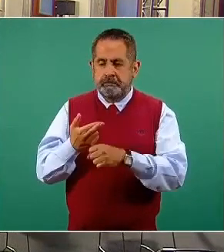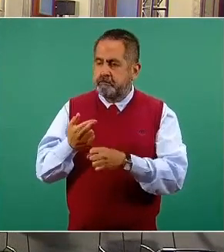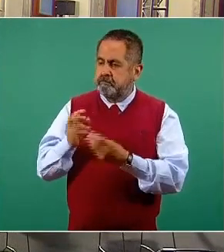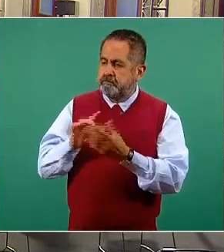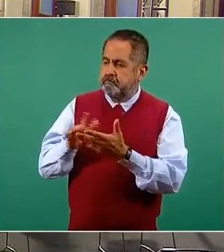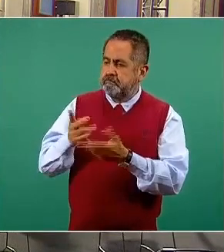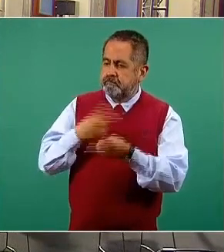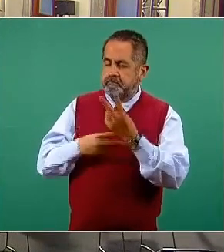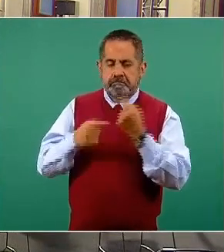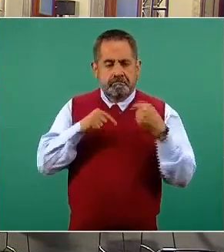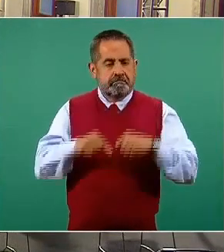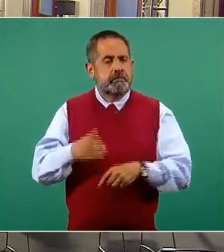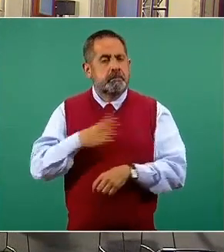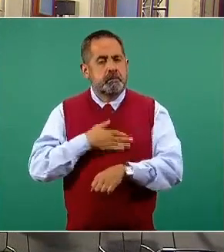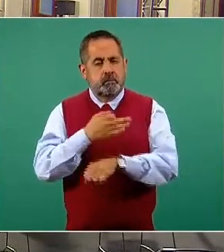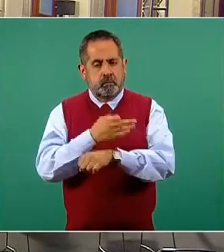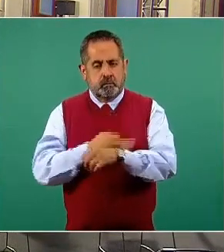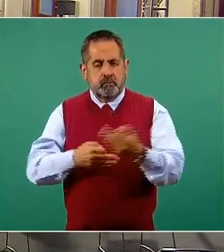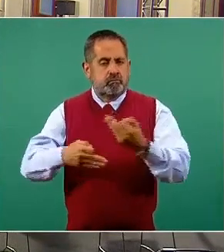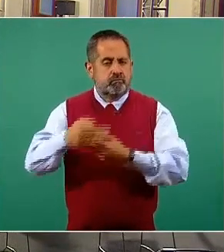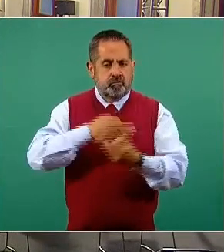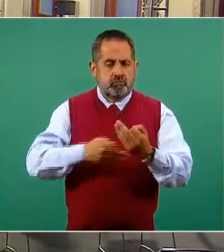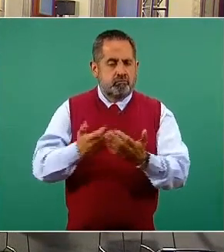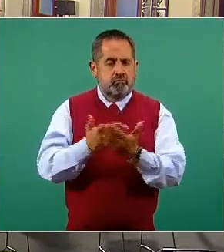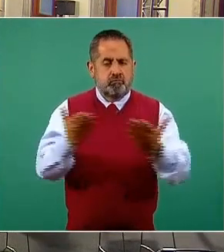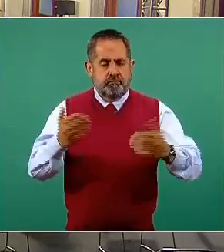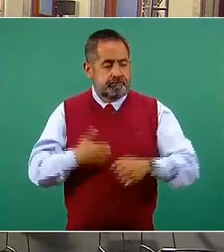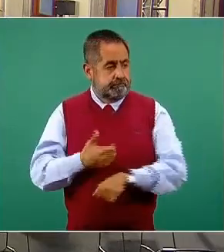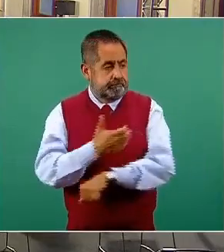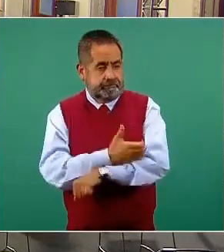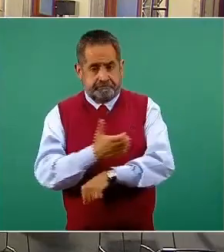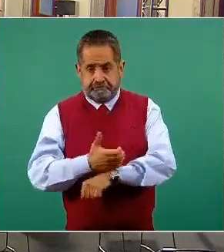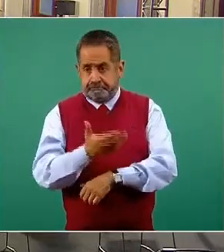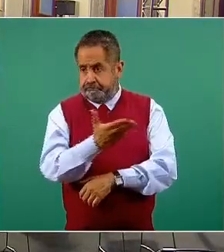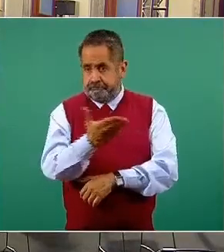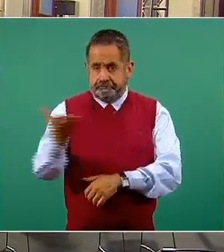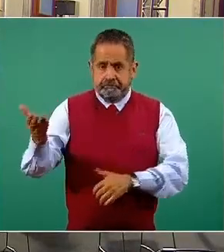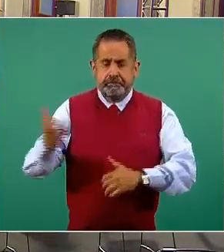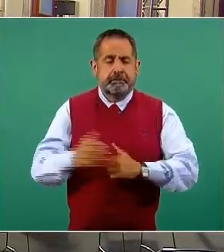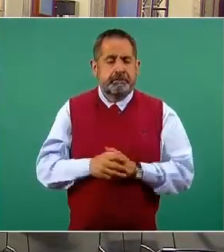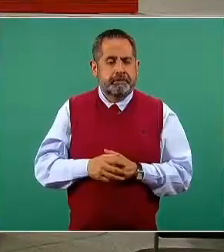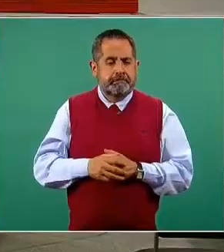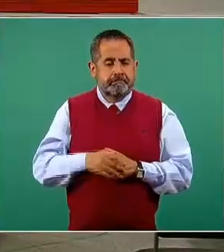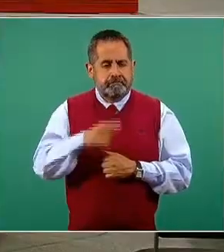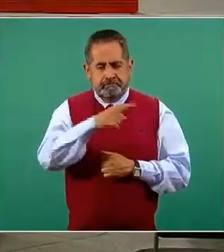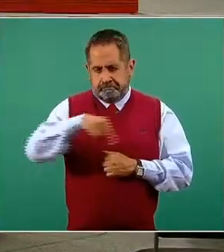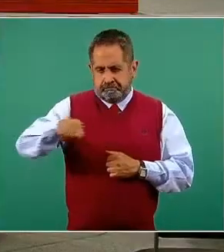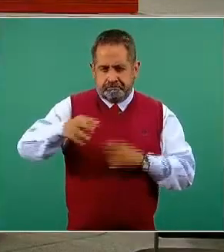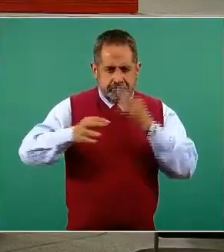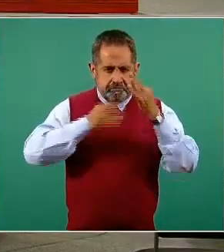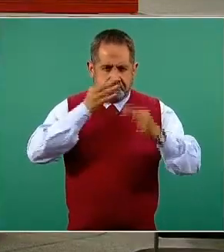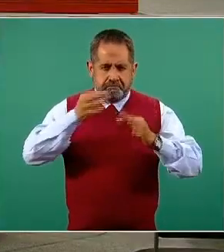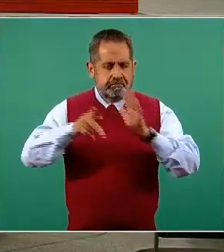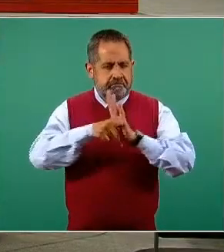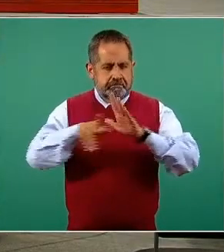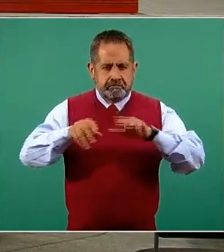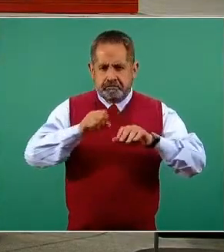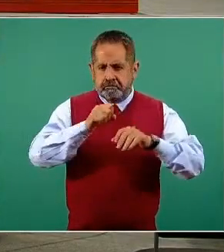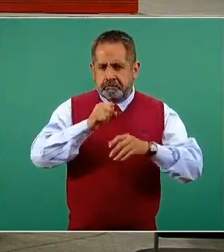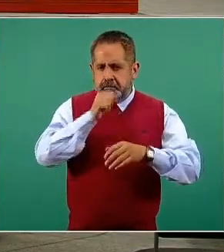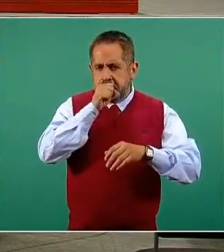con todas y todos. Muy buenas tardes a todas y a todos, compañeras y compañeros de los medios de comunicación.